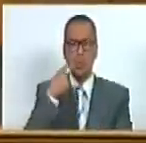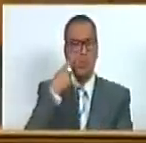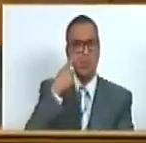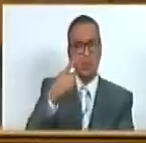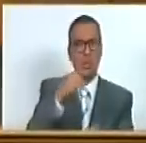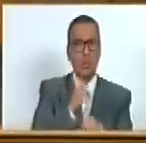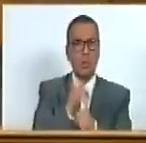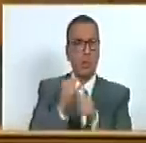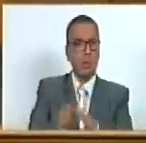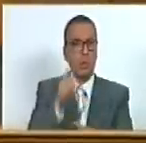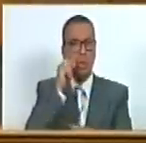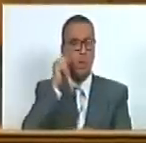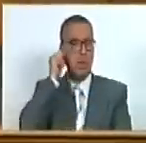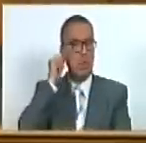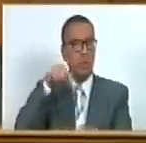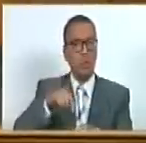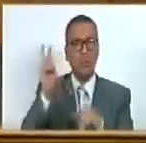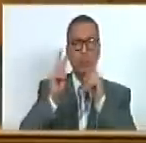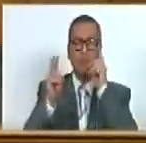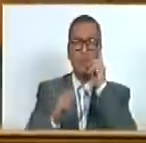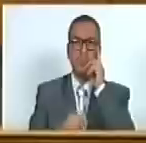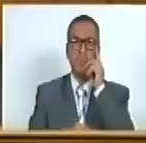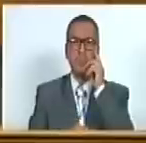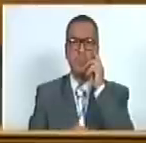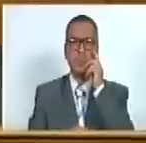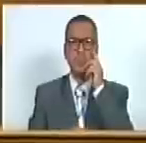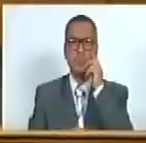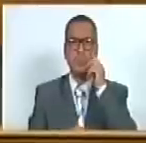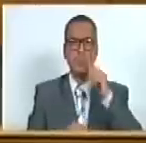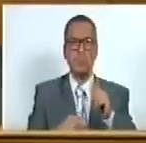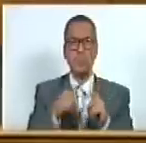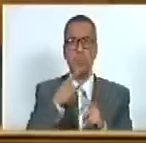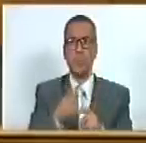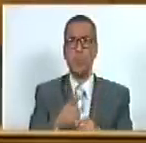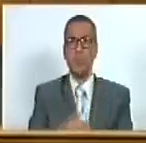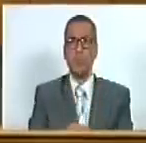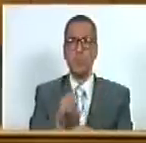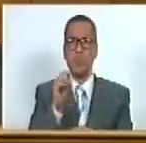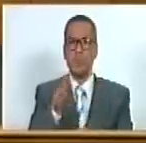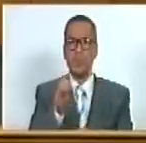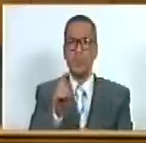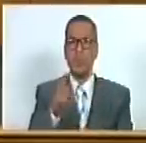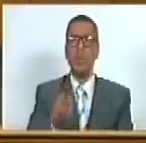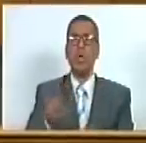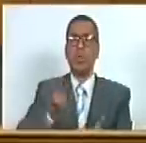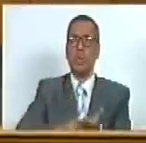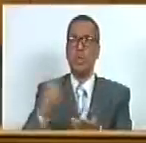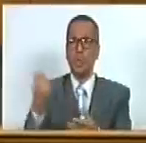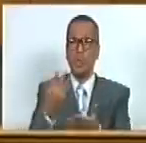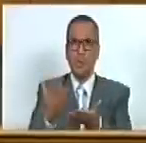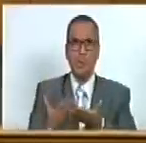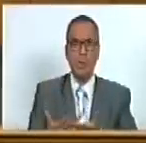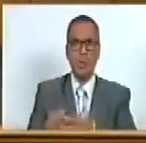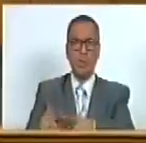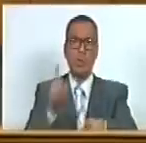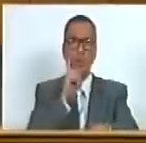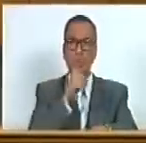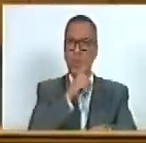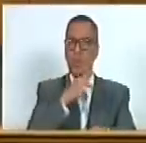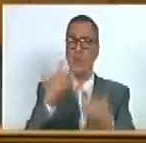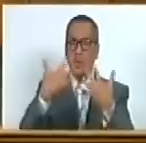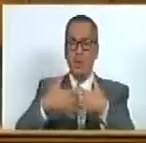a los trabajadores y trabajadoras de Venezuela. Y les dolió que nos devolviera además la soberanía de la industria